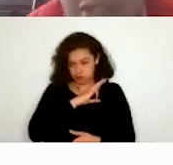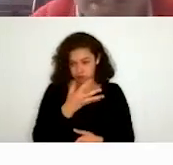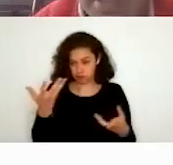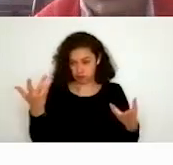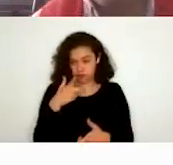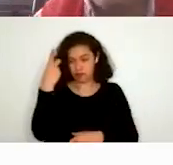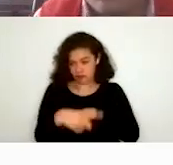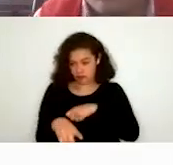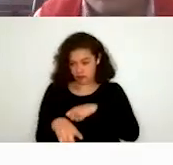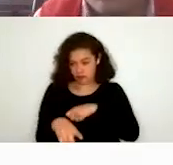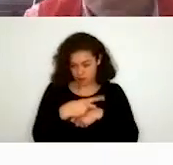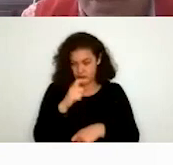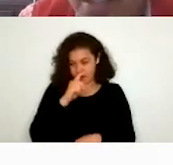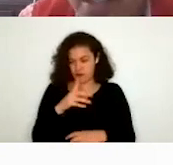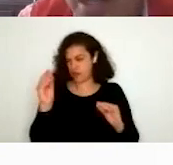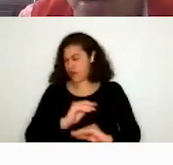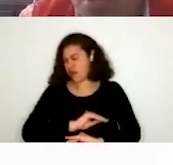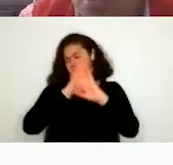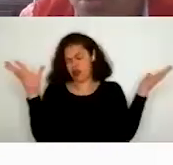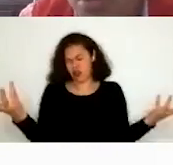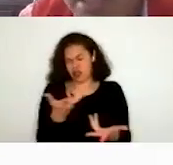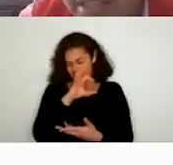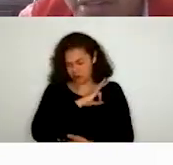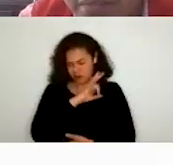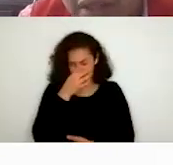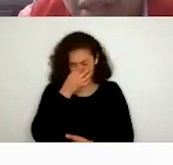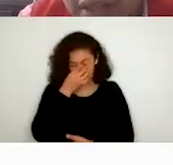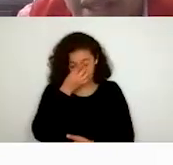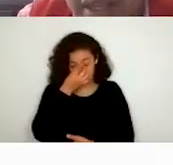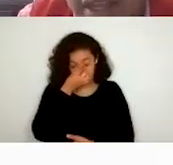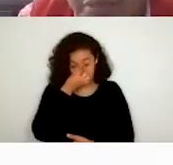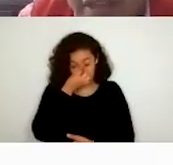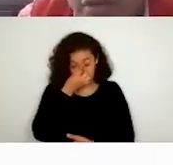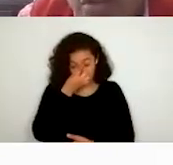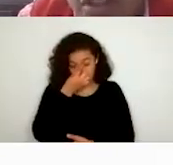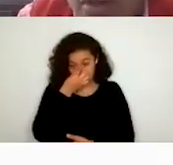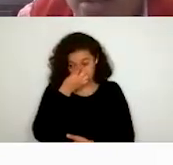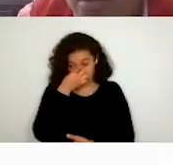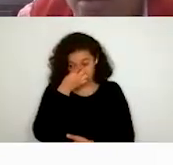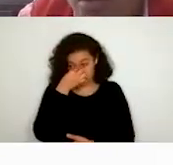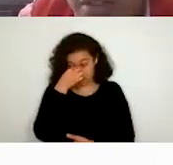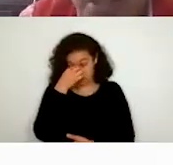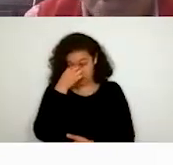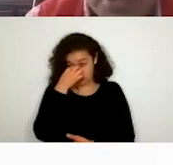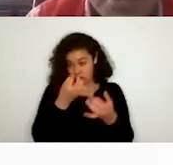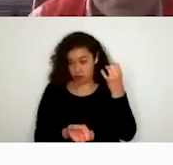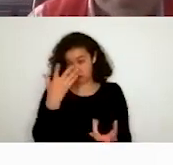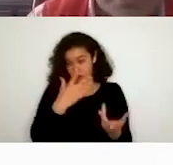daños. Obviamente esto puede ocasionar un incendio, impidiéndonos continuar con los